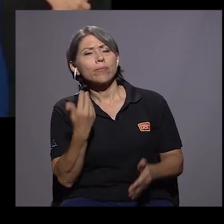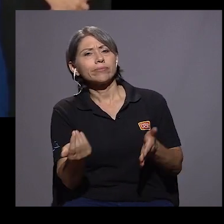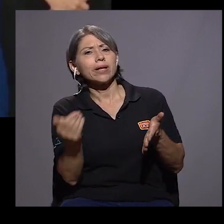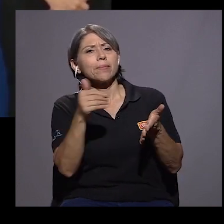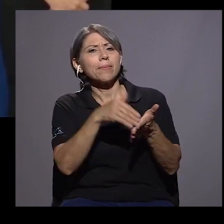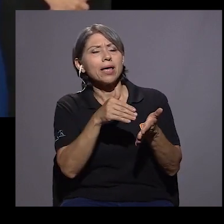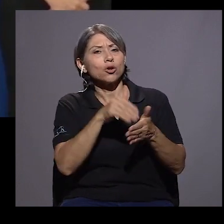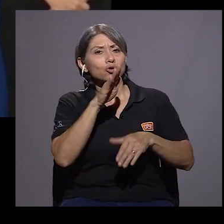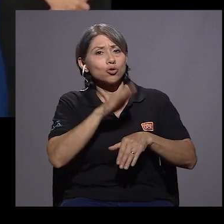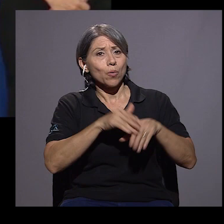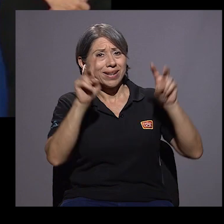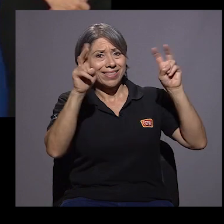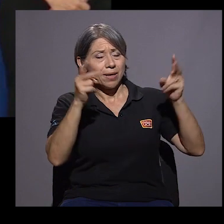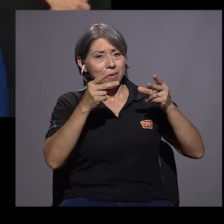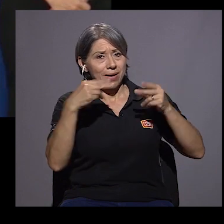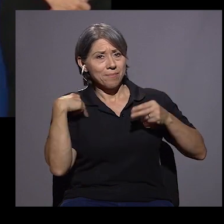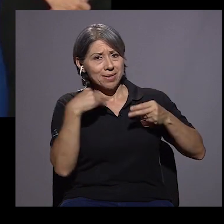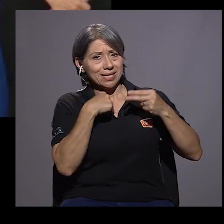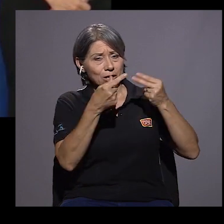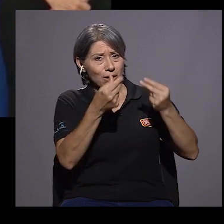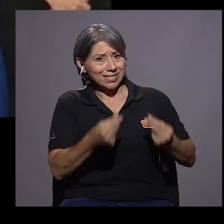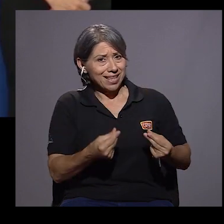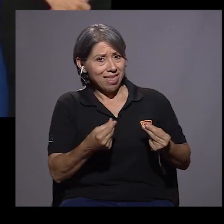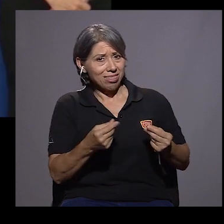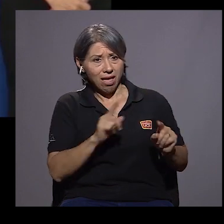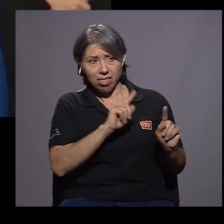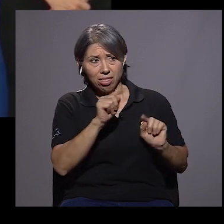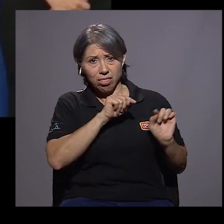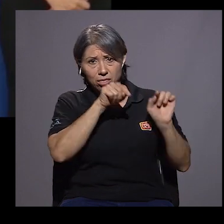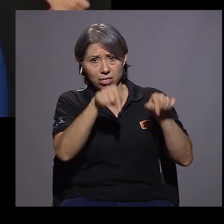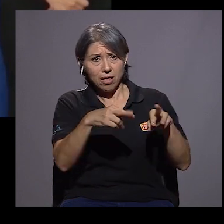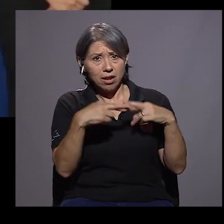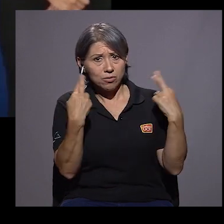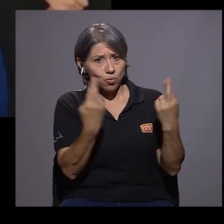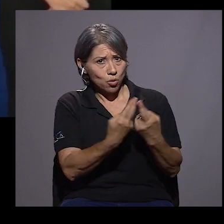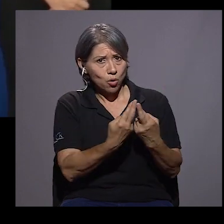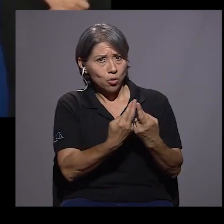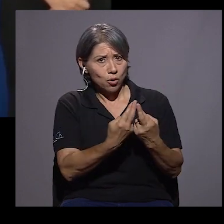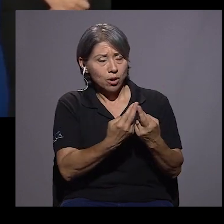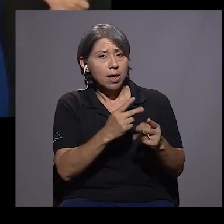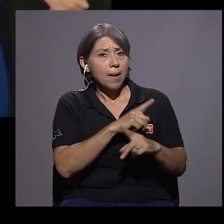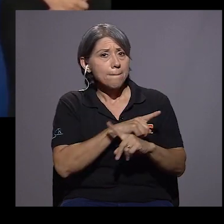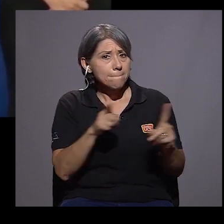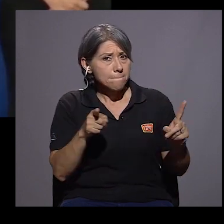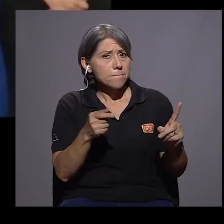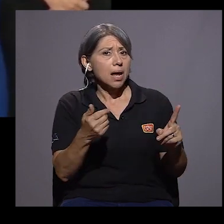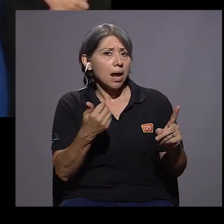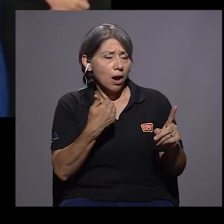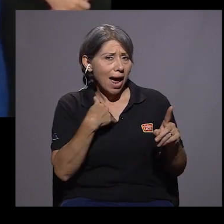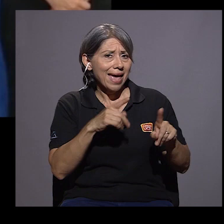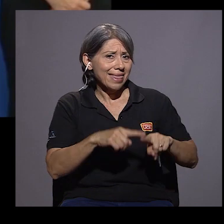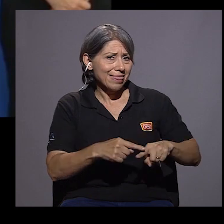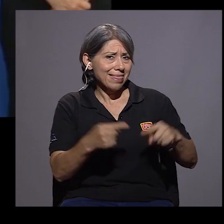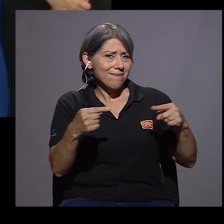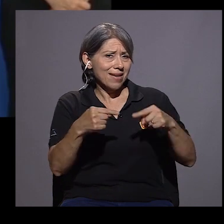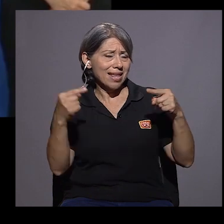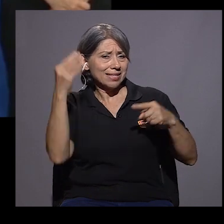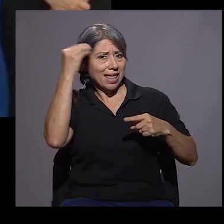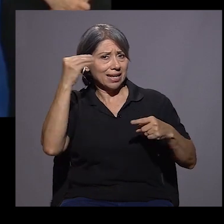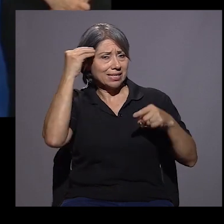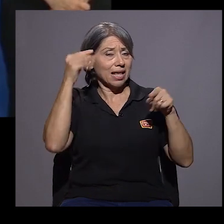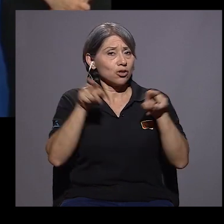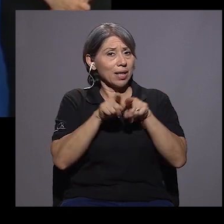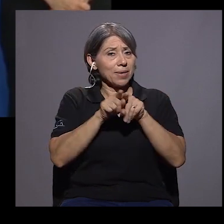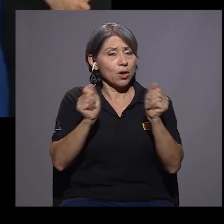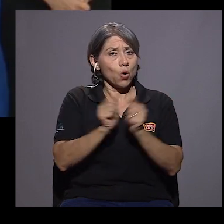del punto del Ministerio de Hacienda, que no estuvo presente hoy durante la reunión, porque pues era evidente que había una diferencia de criterios